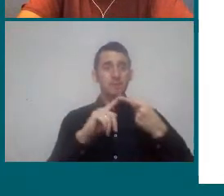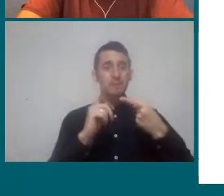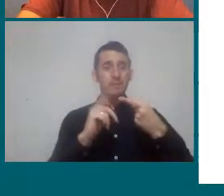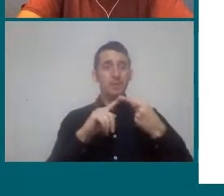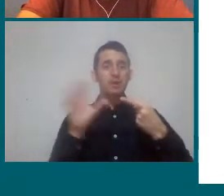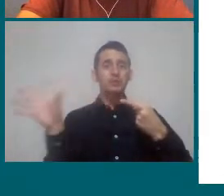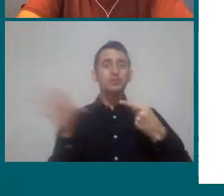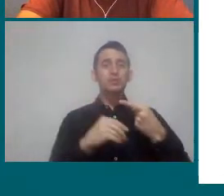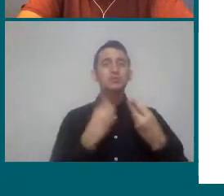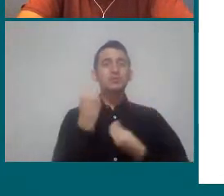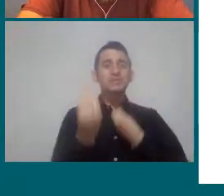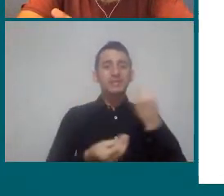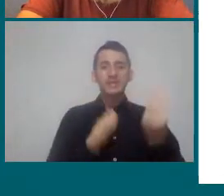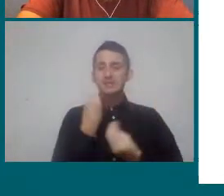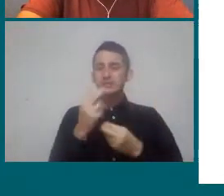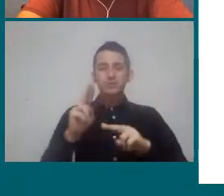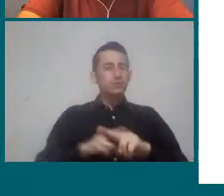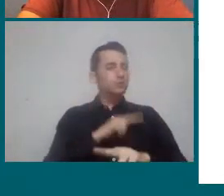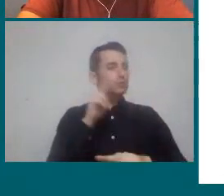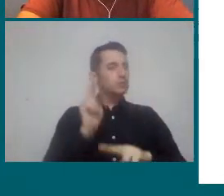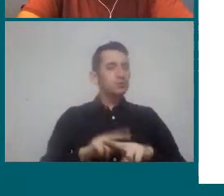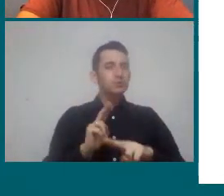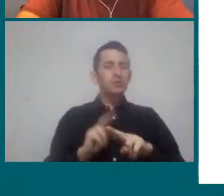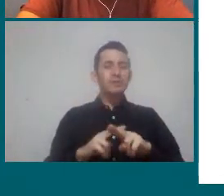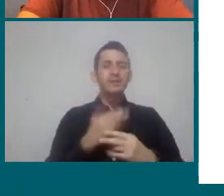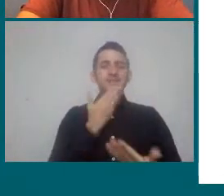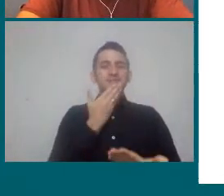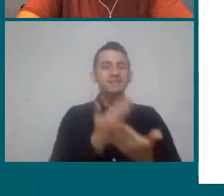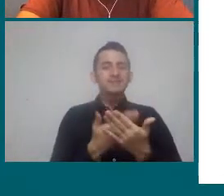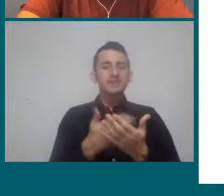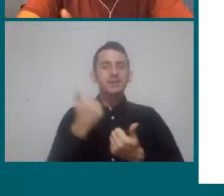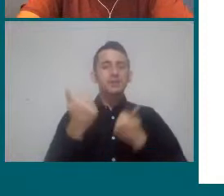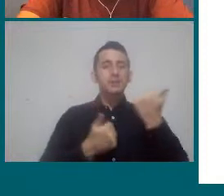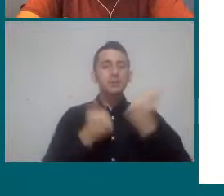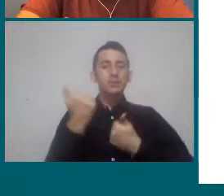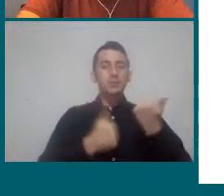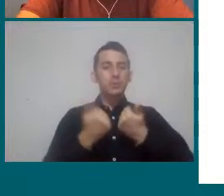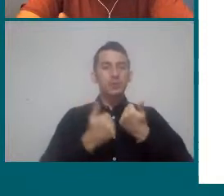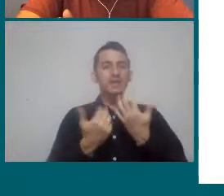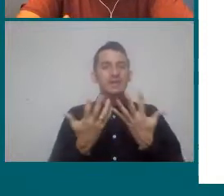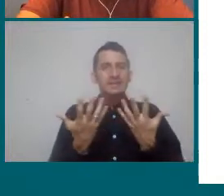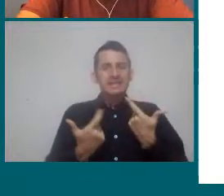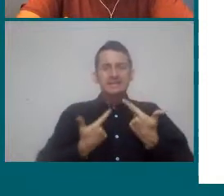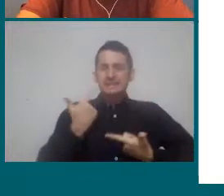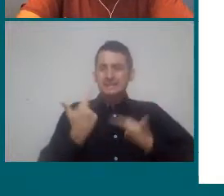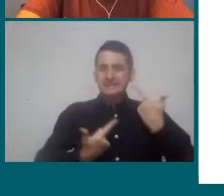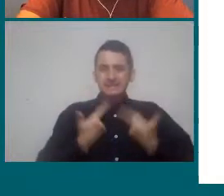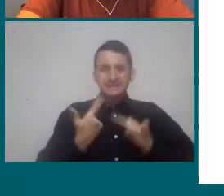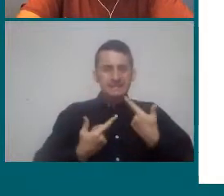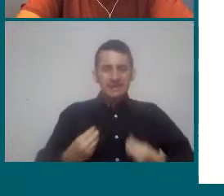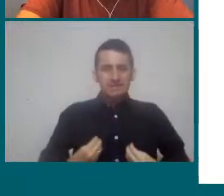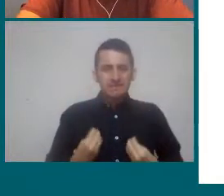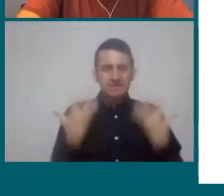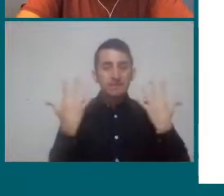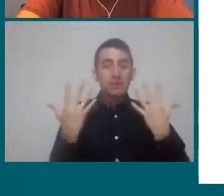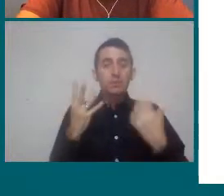mundo hizo y es súper natural y además súper de agradecer es intentar sobrevivir, sacar lo mejor posible esta experiencia